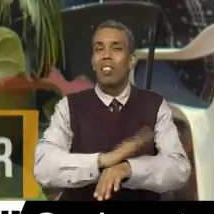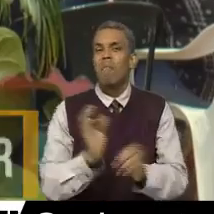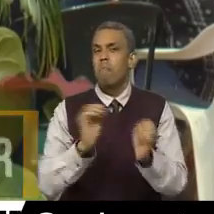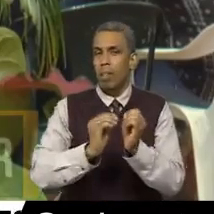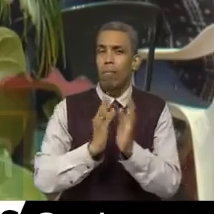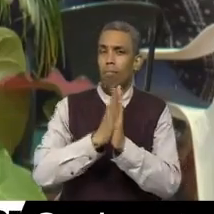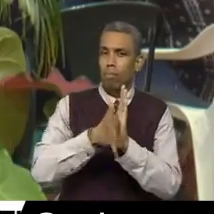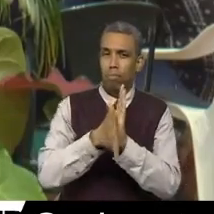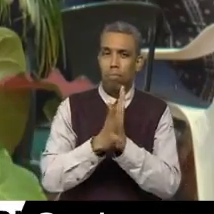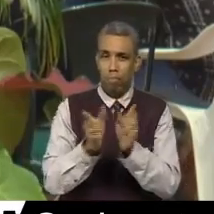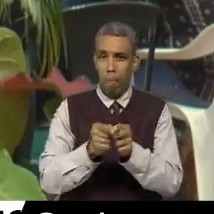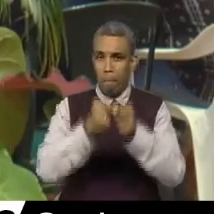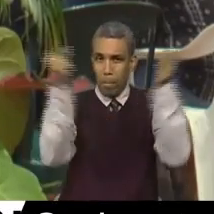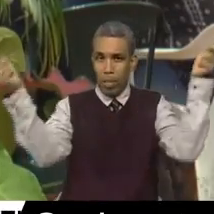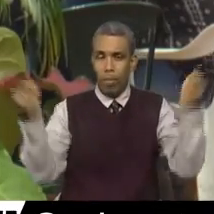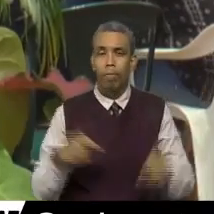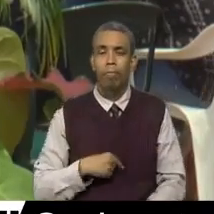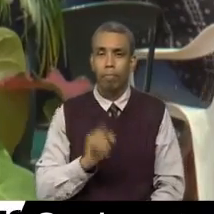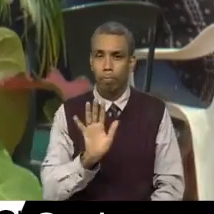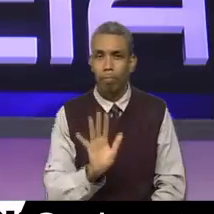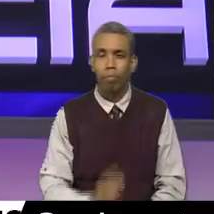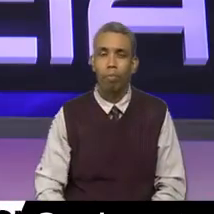continúen ustedes con más desde el estudio.